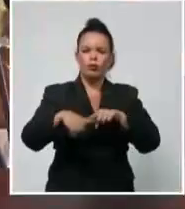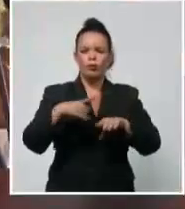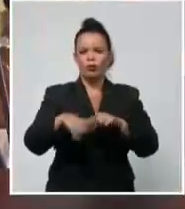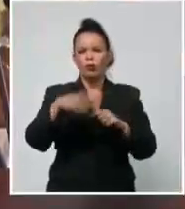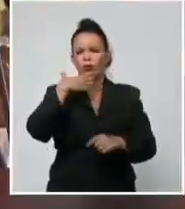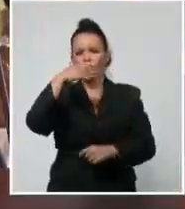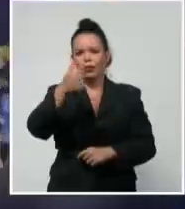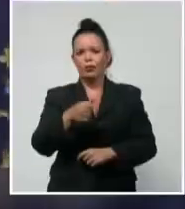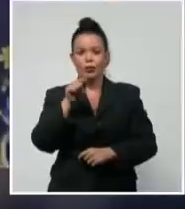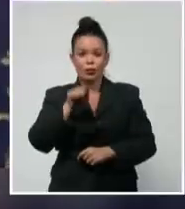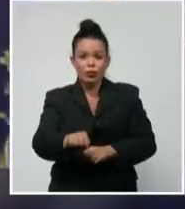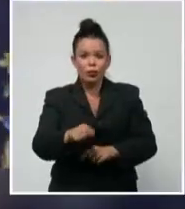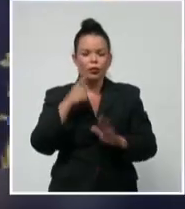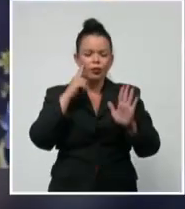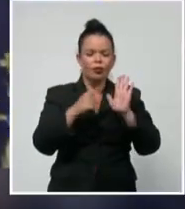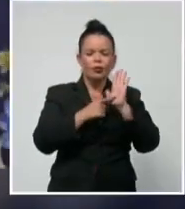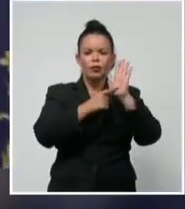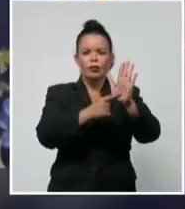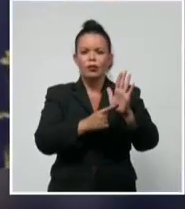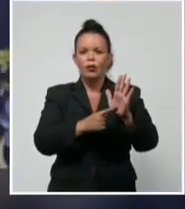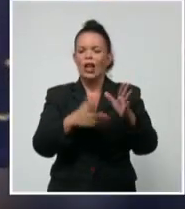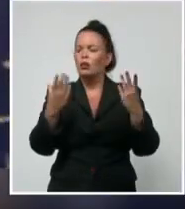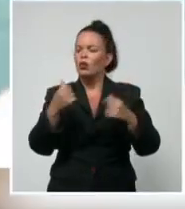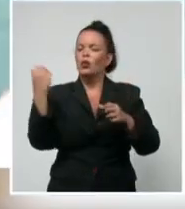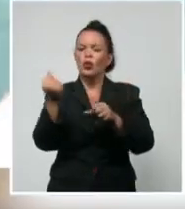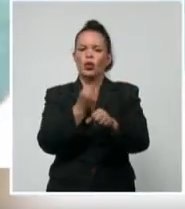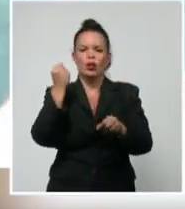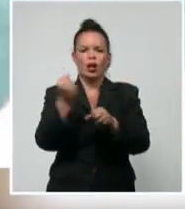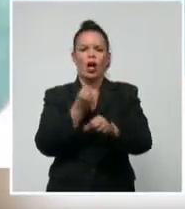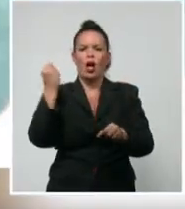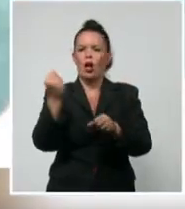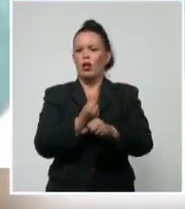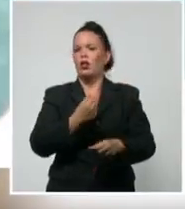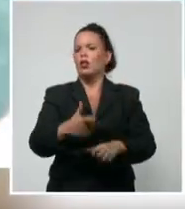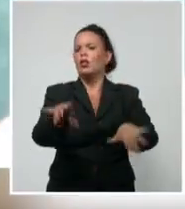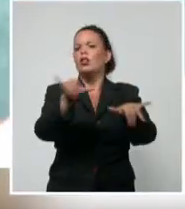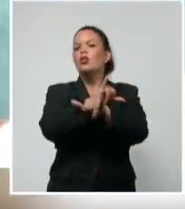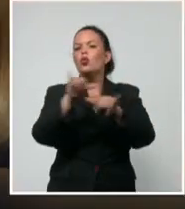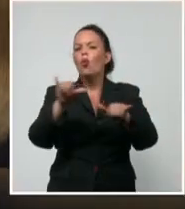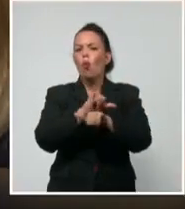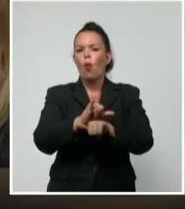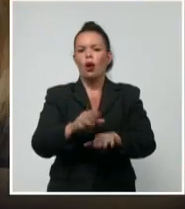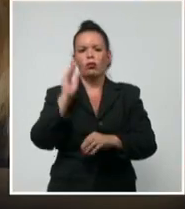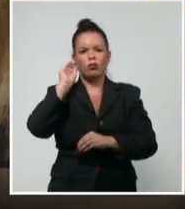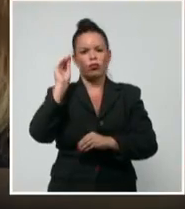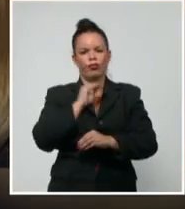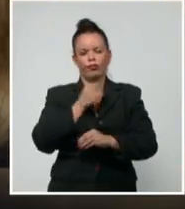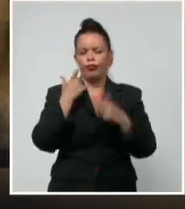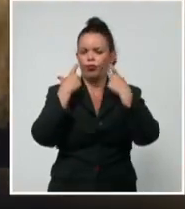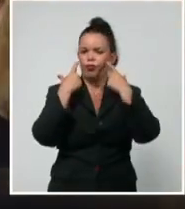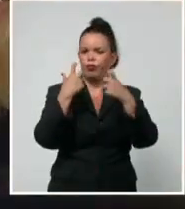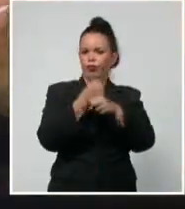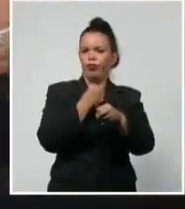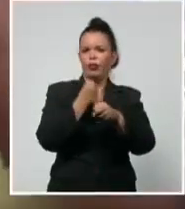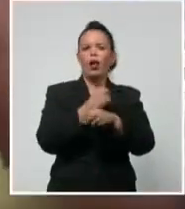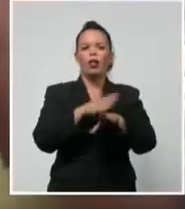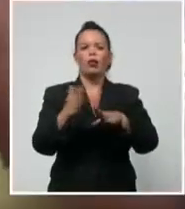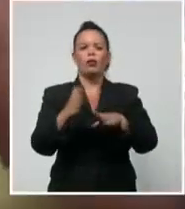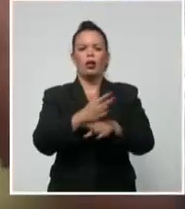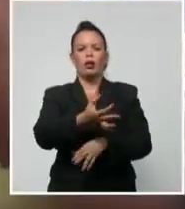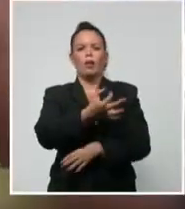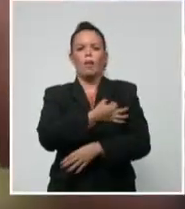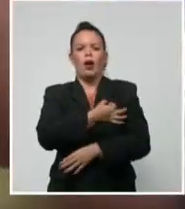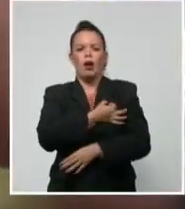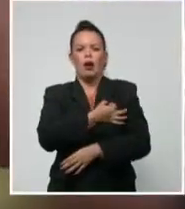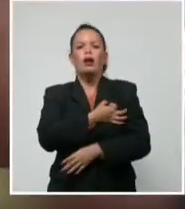de tanto quehacer, igualmente fueron reconocidos por sus destacadas trayectorias y otras distinciones marcaron lo